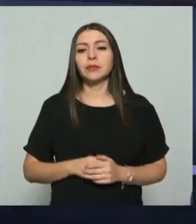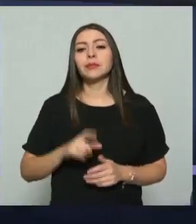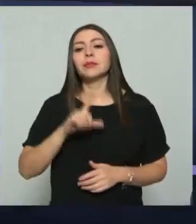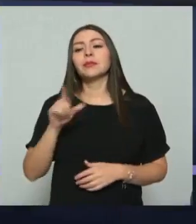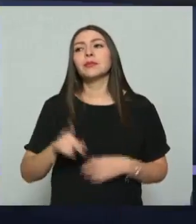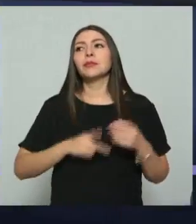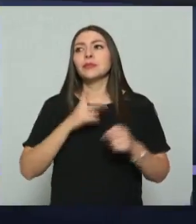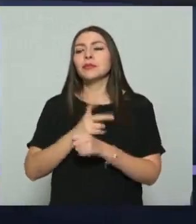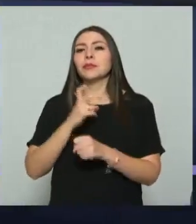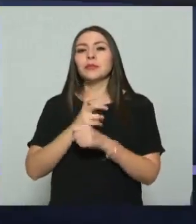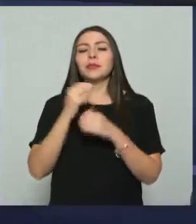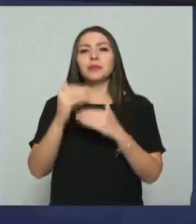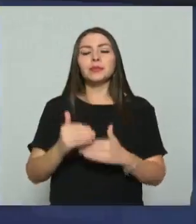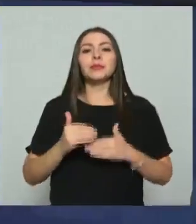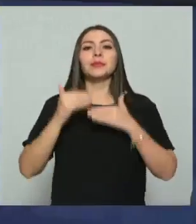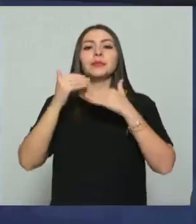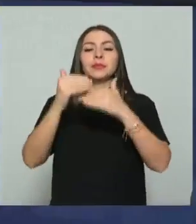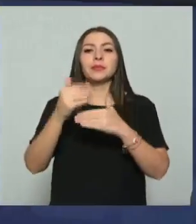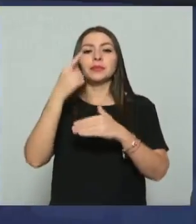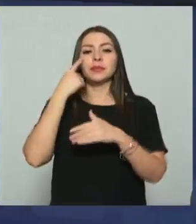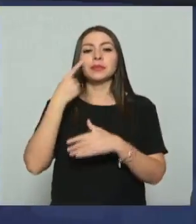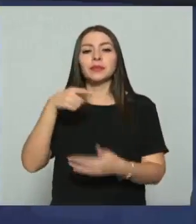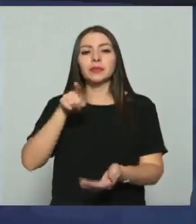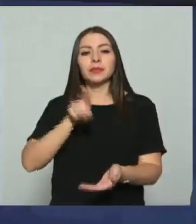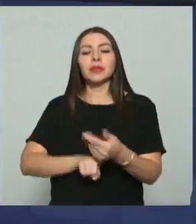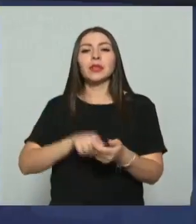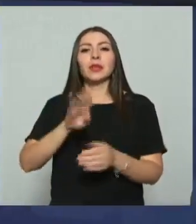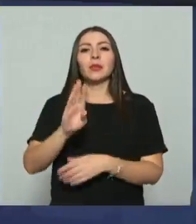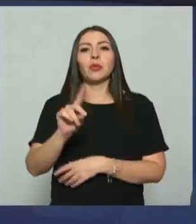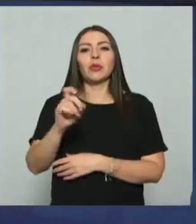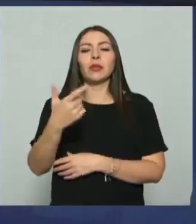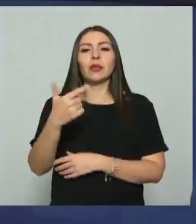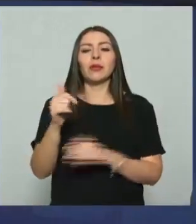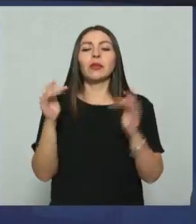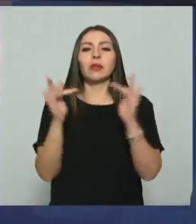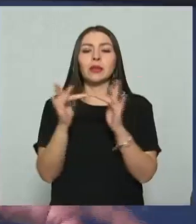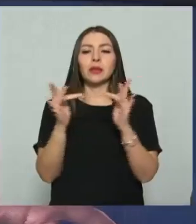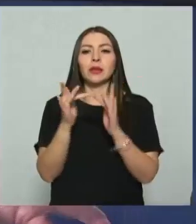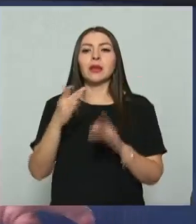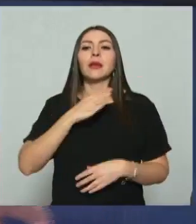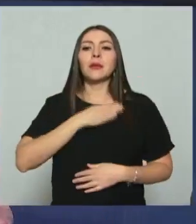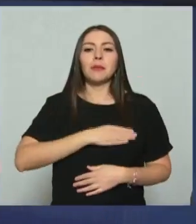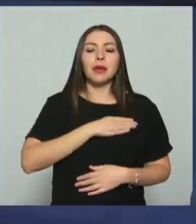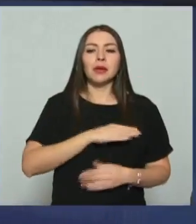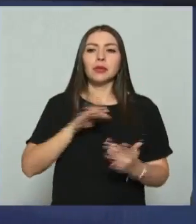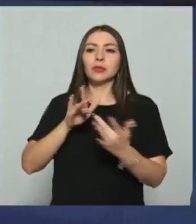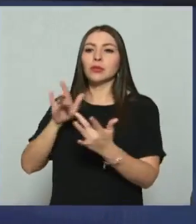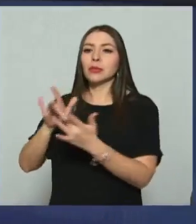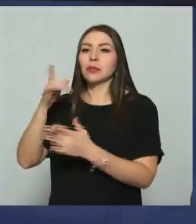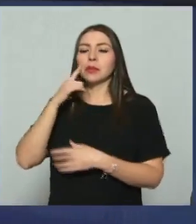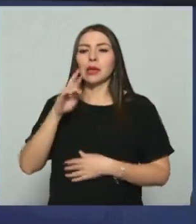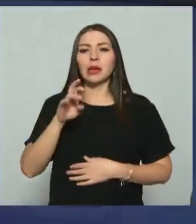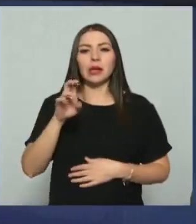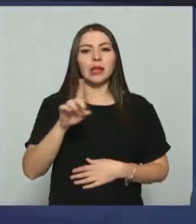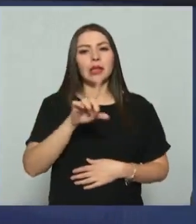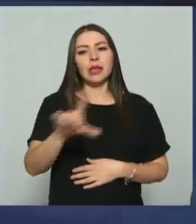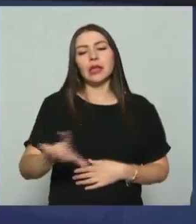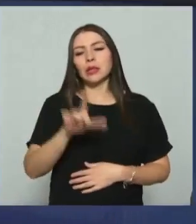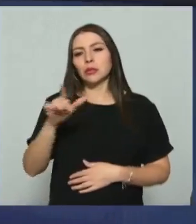segunda etapa que es ya la conexión interna dentro de las bodegas, que son los sanitarios, a conectar a la red, pero ese es